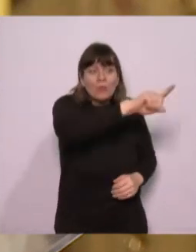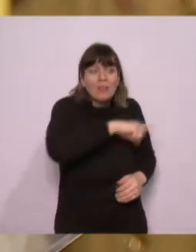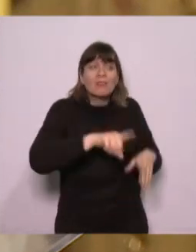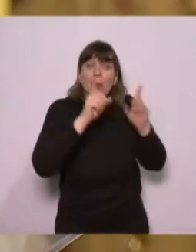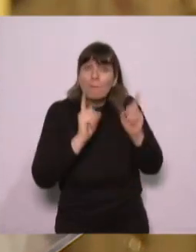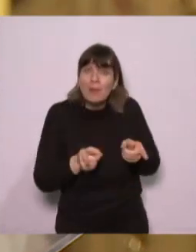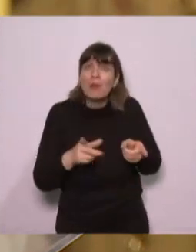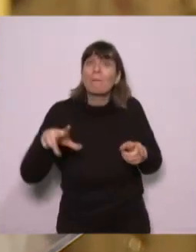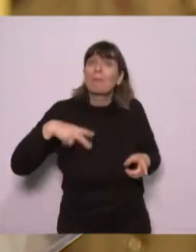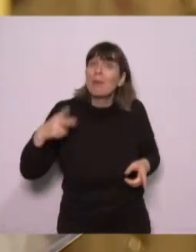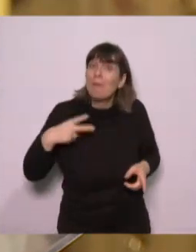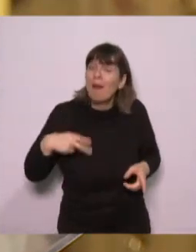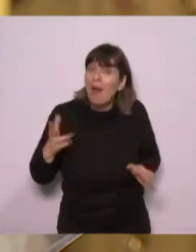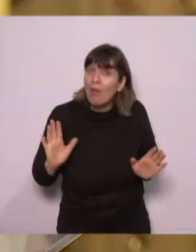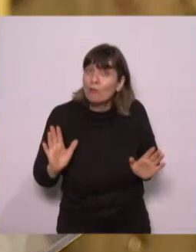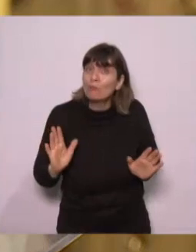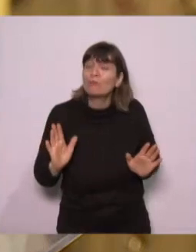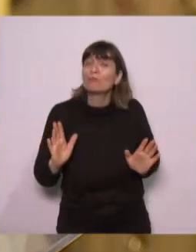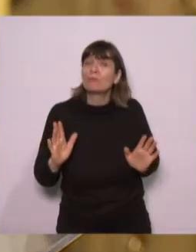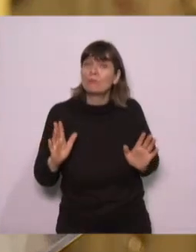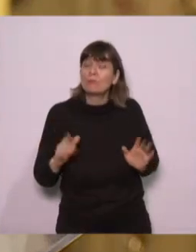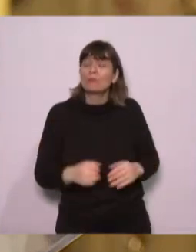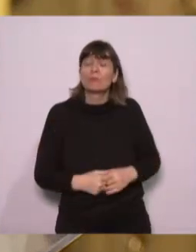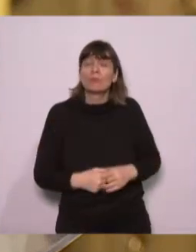Ustedes también estén preparados,